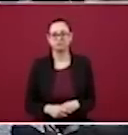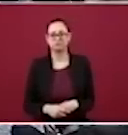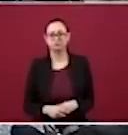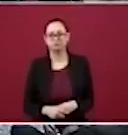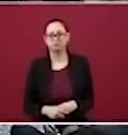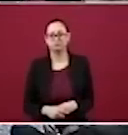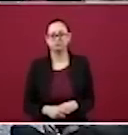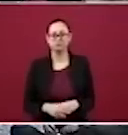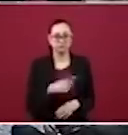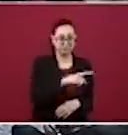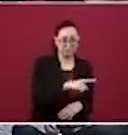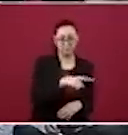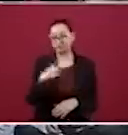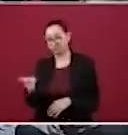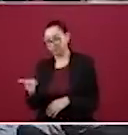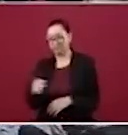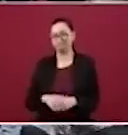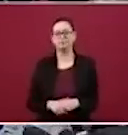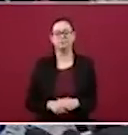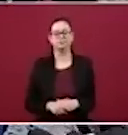Y luego terminamos aquí.